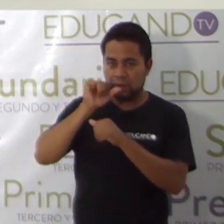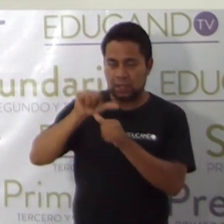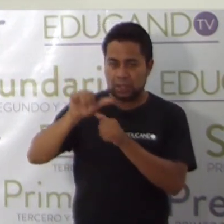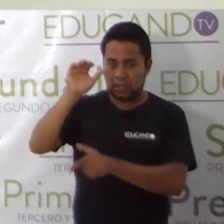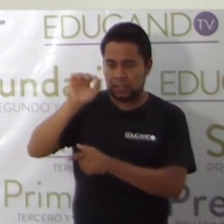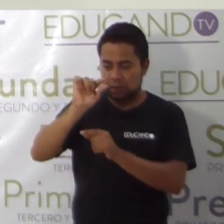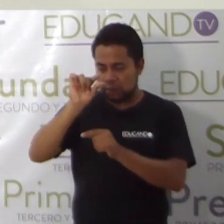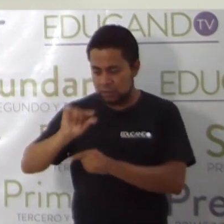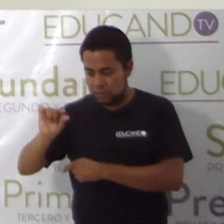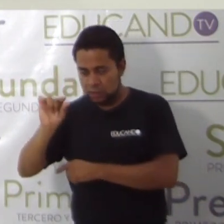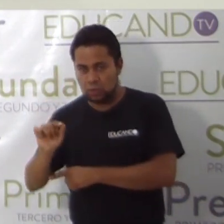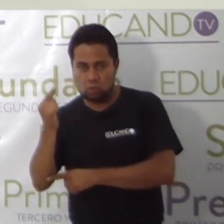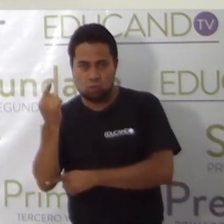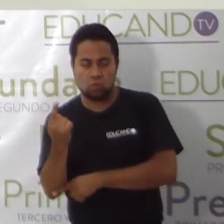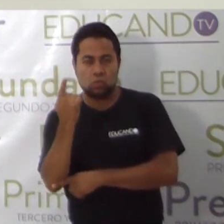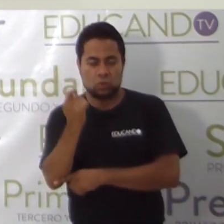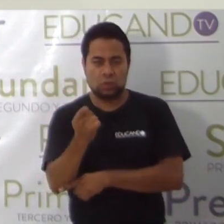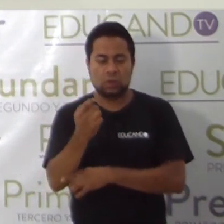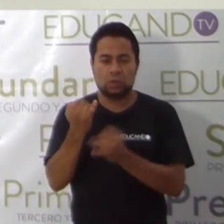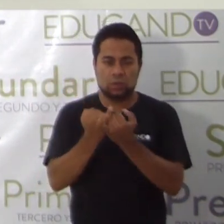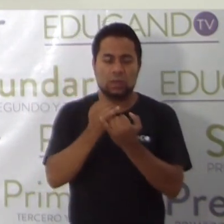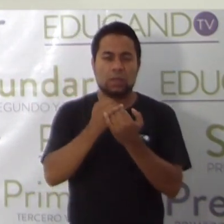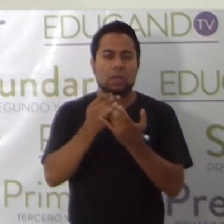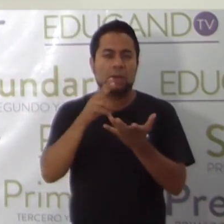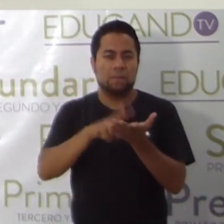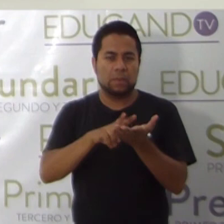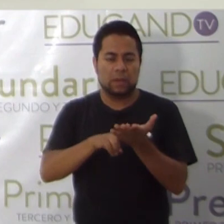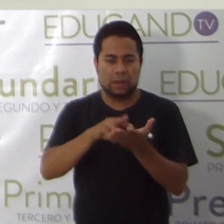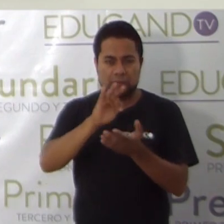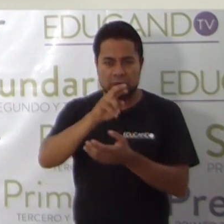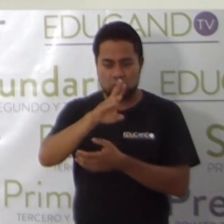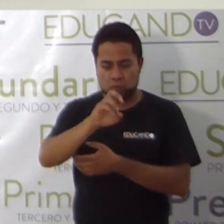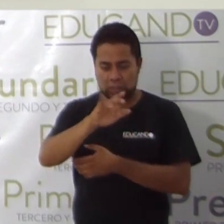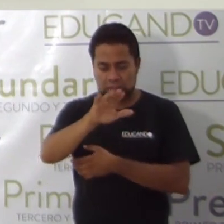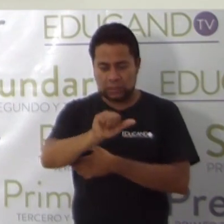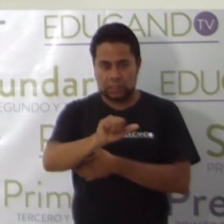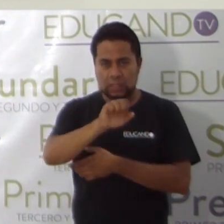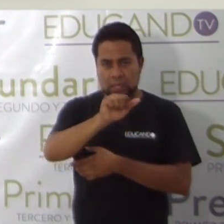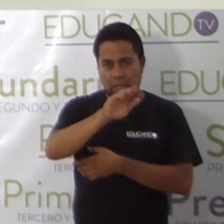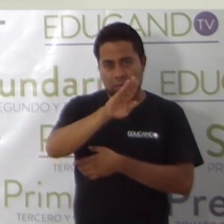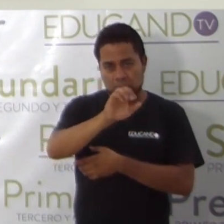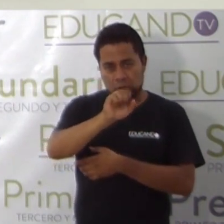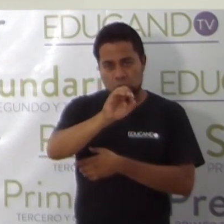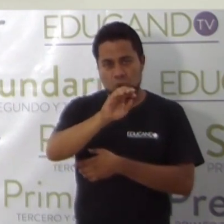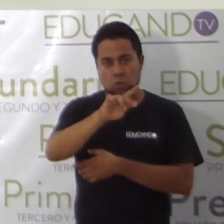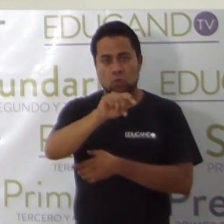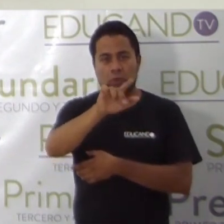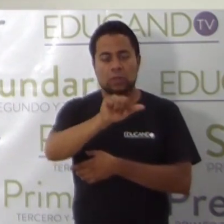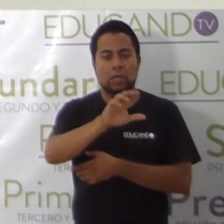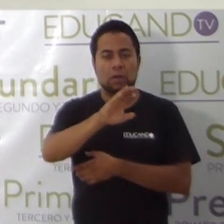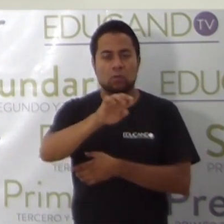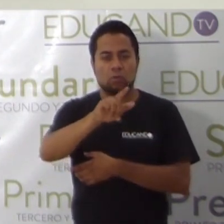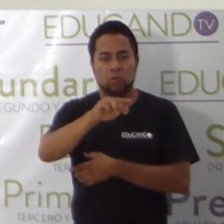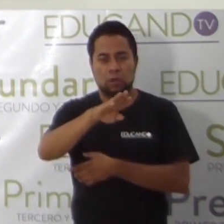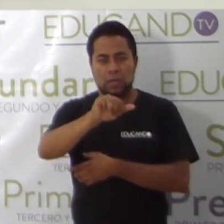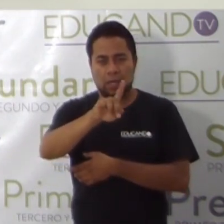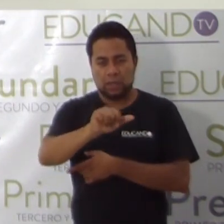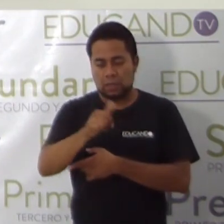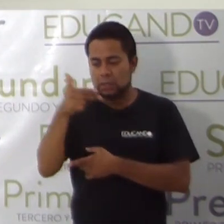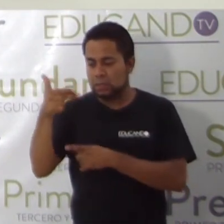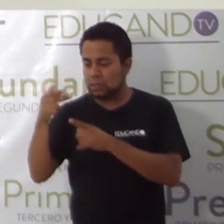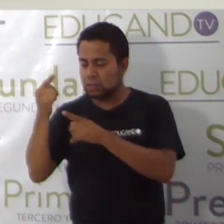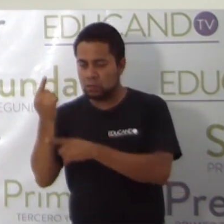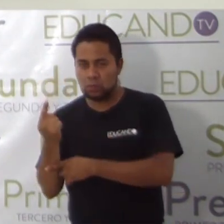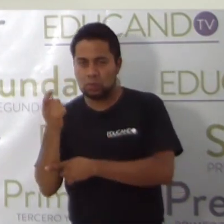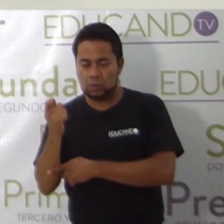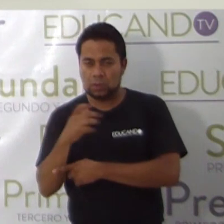subíndice 1 es nuestra frecuencia absoluta acumulada. Y H1 es